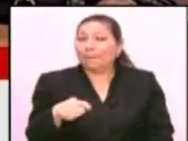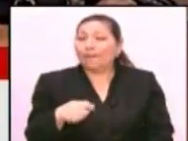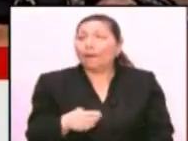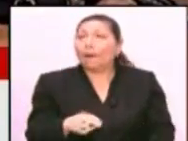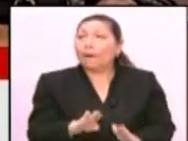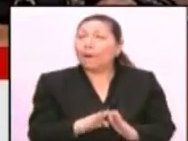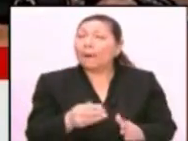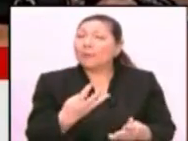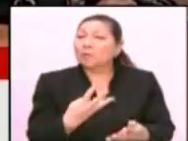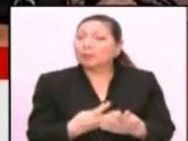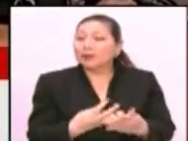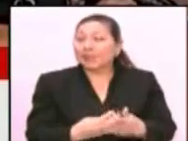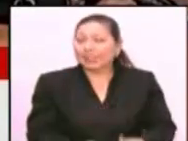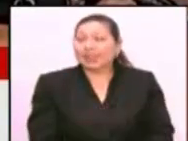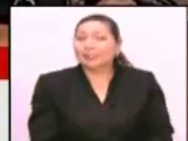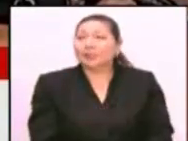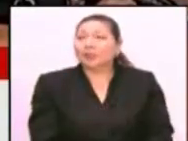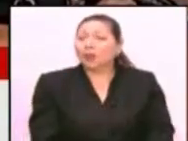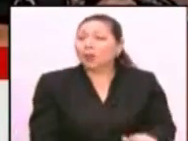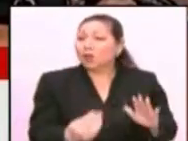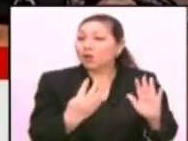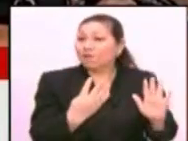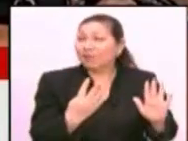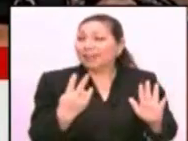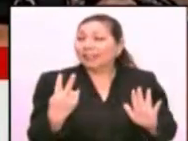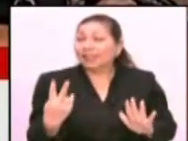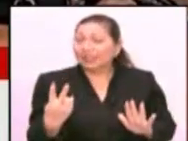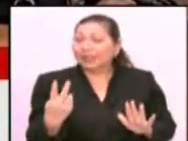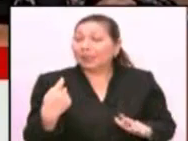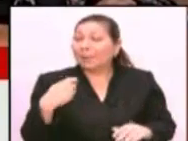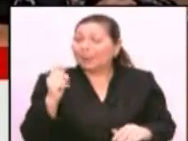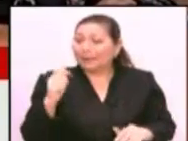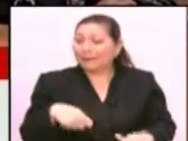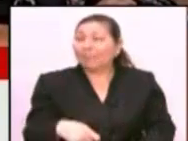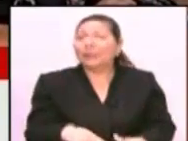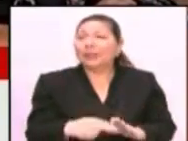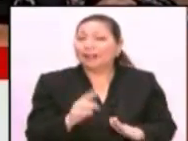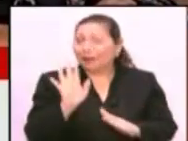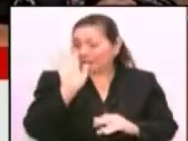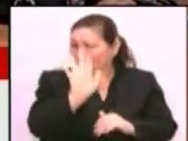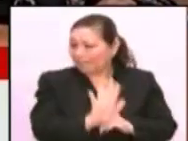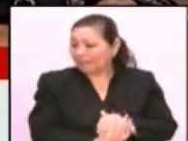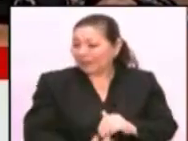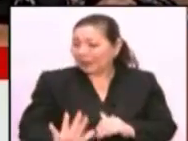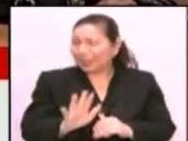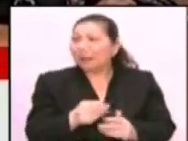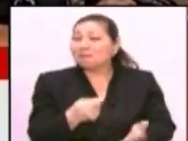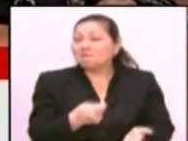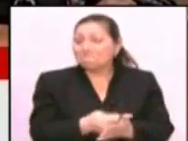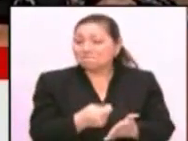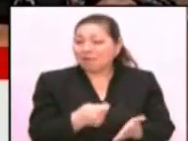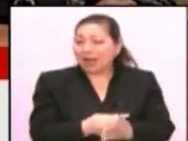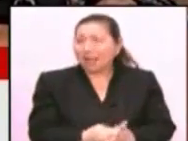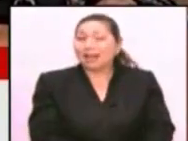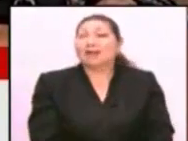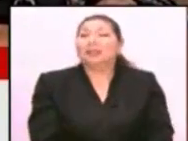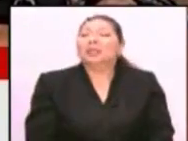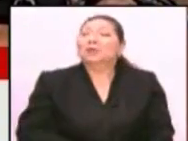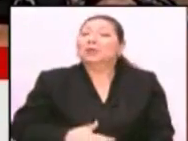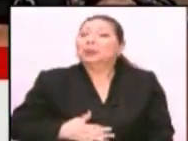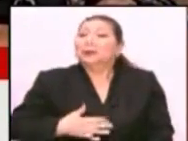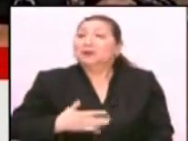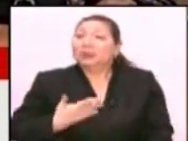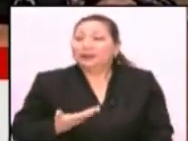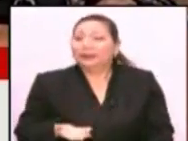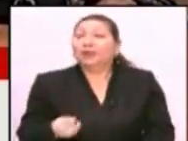es, van a un penal realmente. El 97% a nivel nacional paga frente a la posibilidad